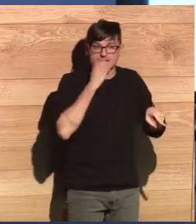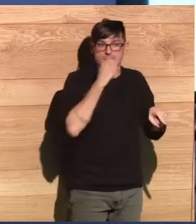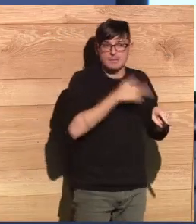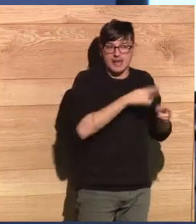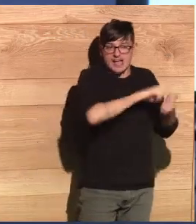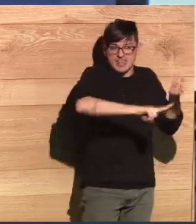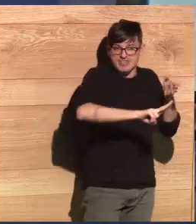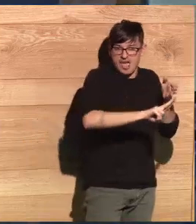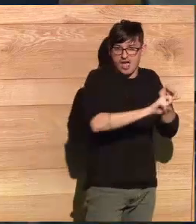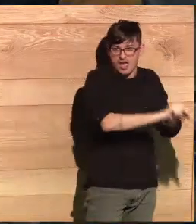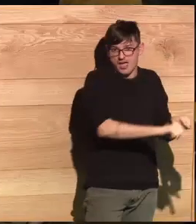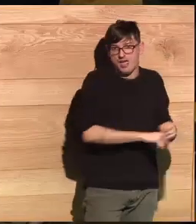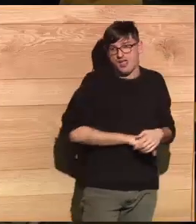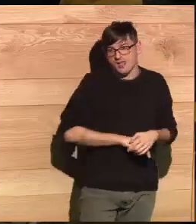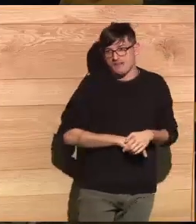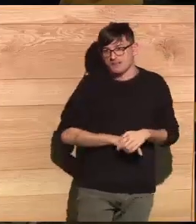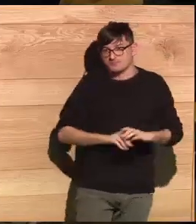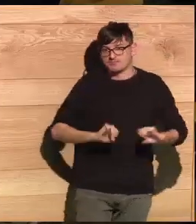Galicia. Muchas gracias.